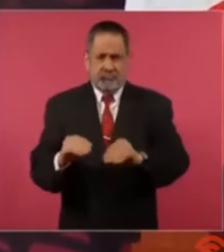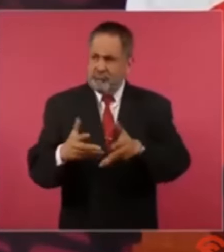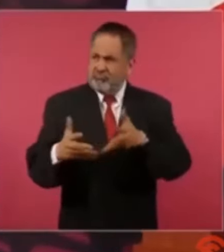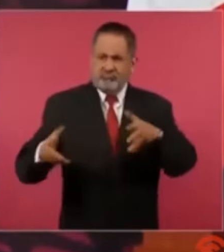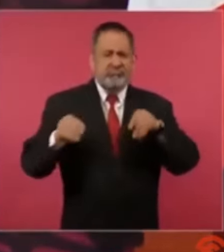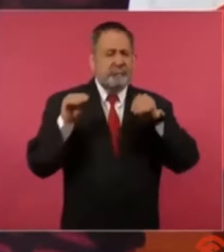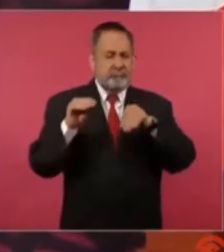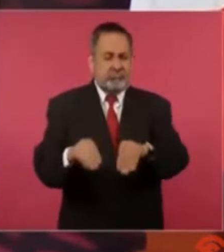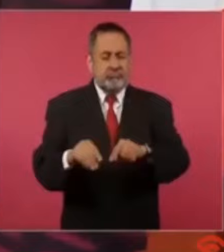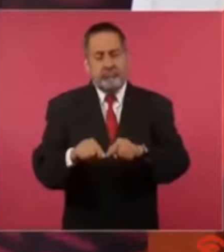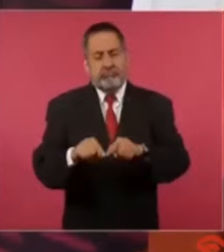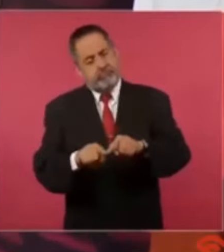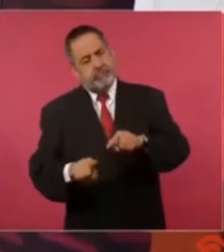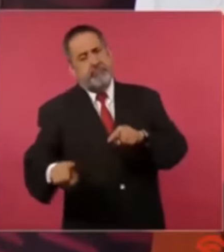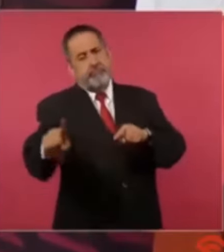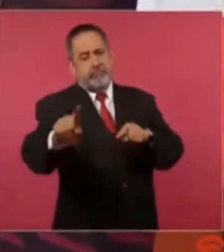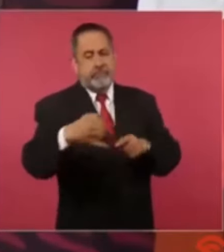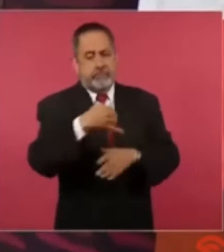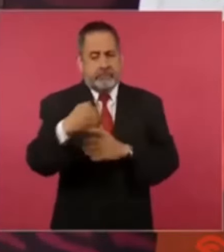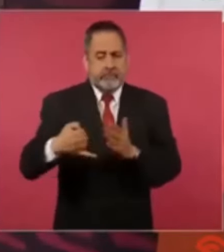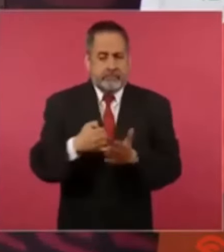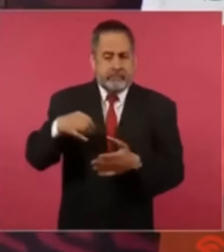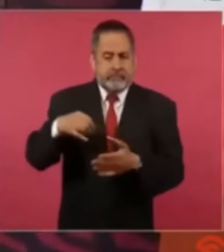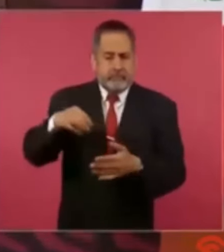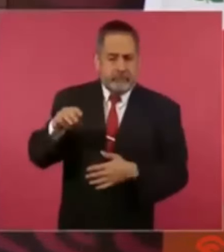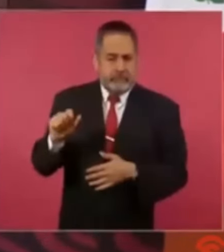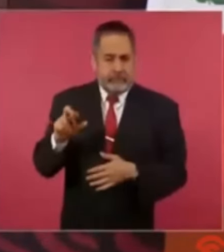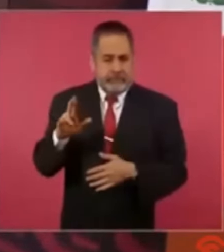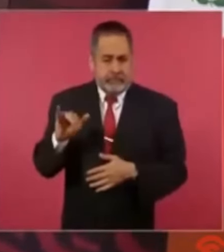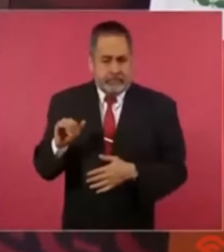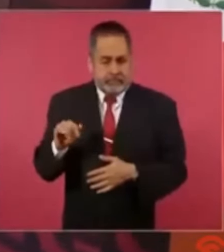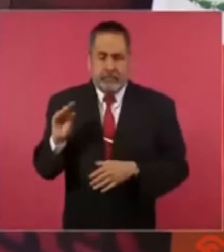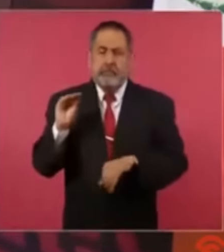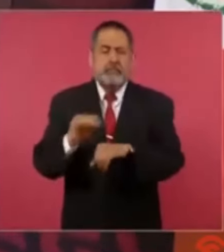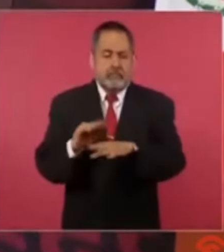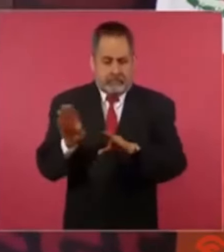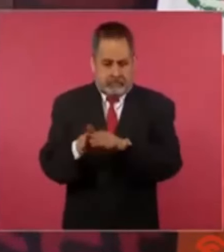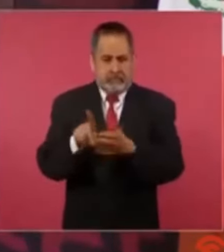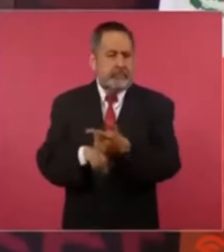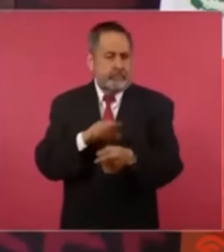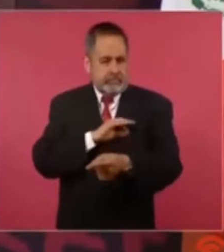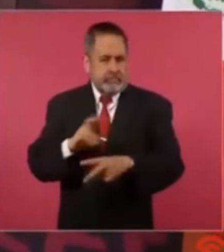2 grandes ferries, a las Islas Marías. Ahí se pueden ir también